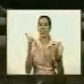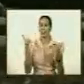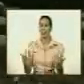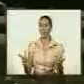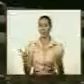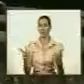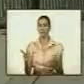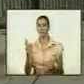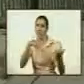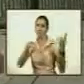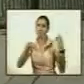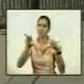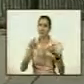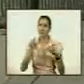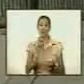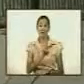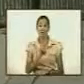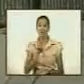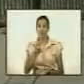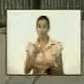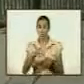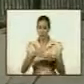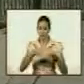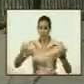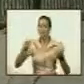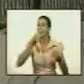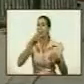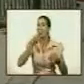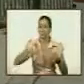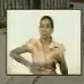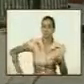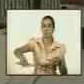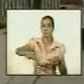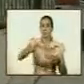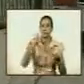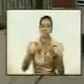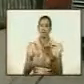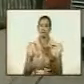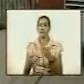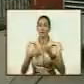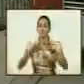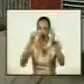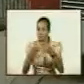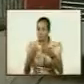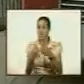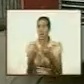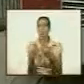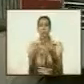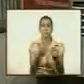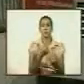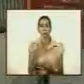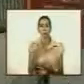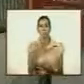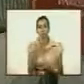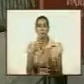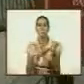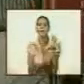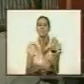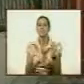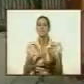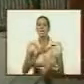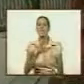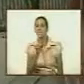diaria caraqueña. Y es que 22 hectáreas de variada vegetación e históricos monumentos conforman el atractivo Parque Ezequiel Zamora.